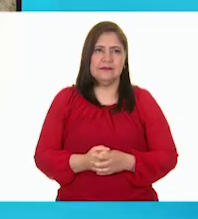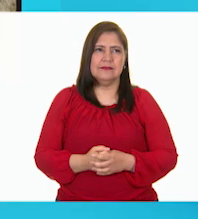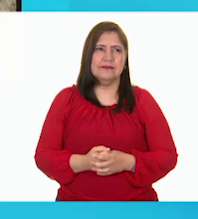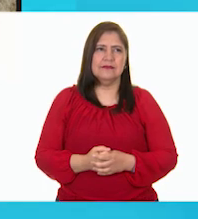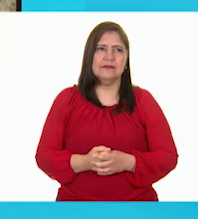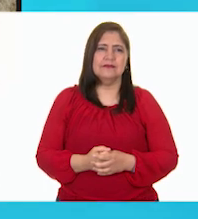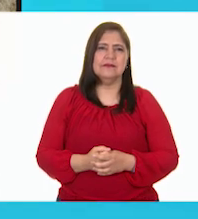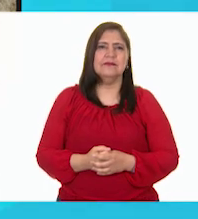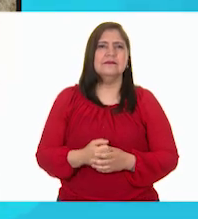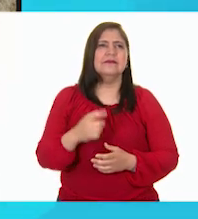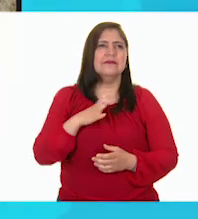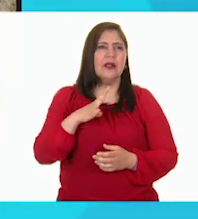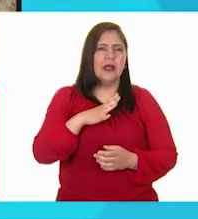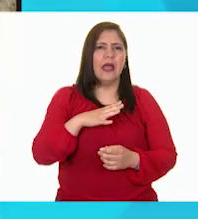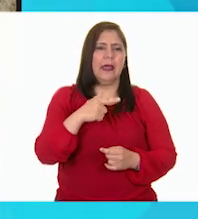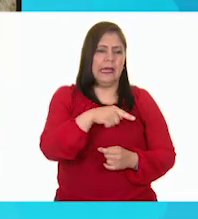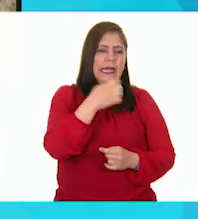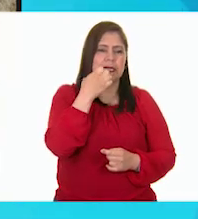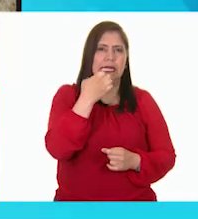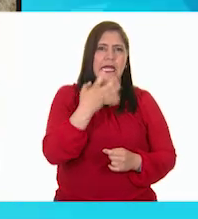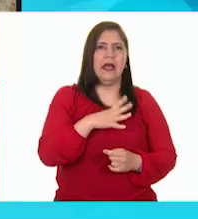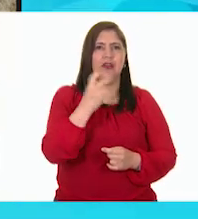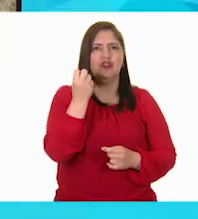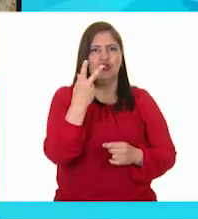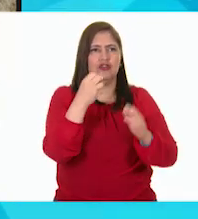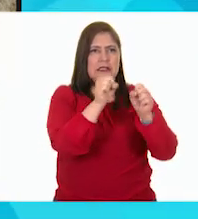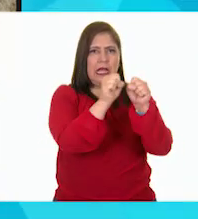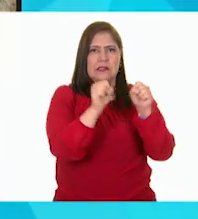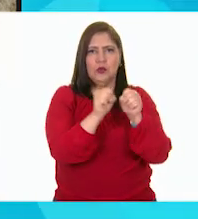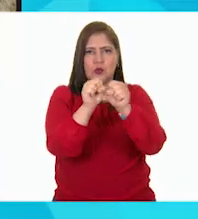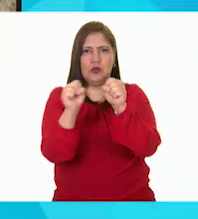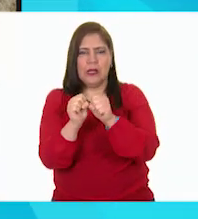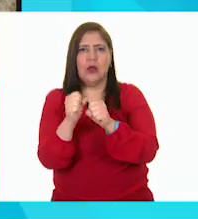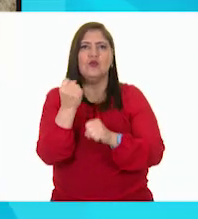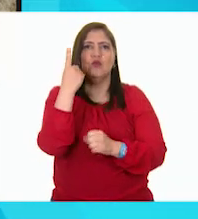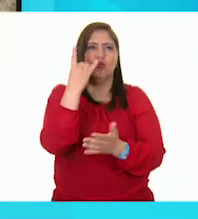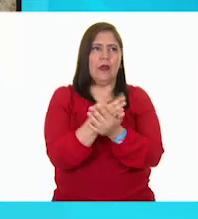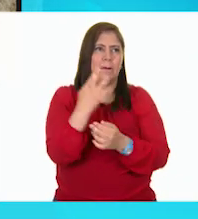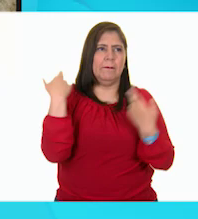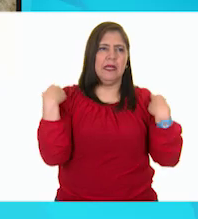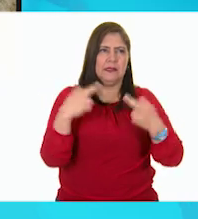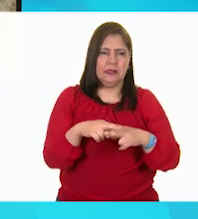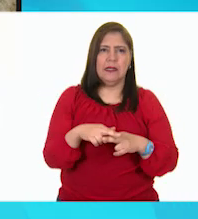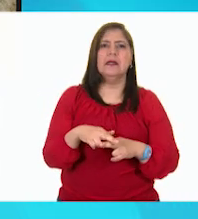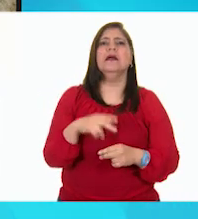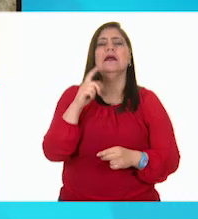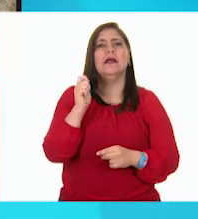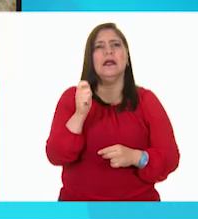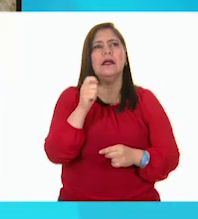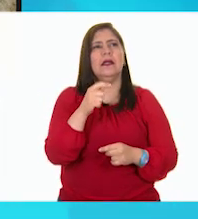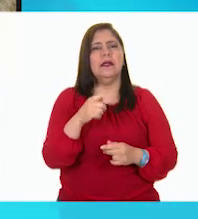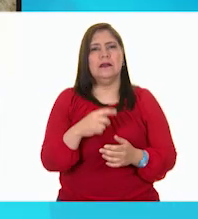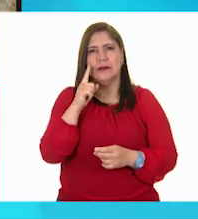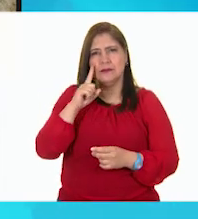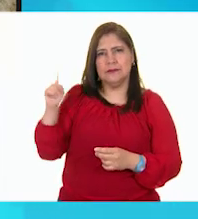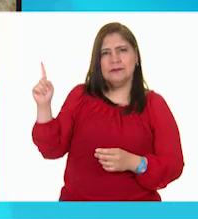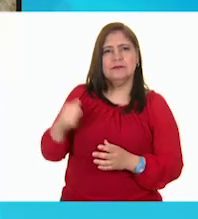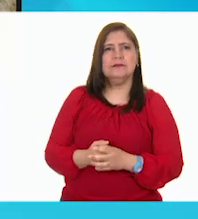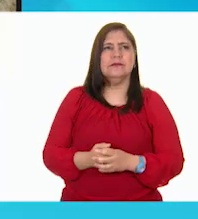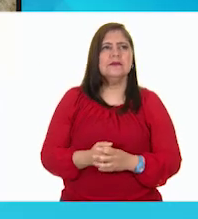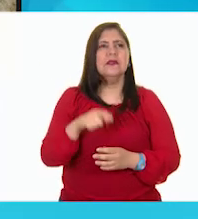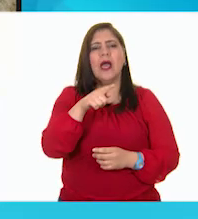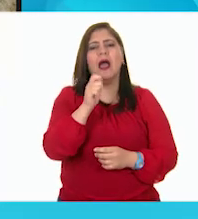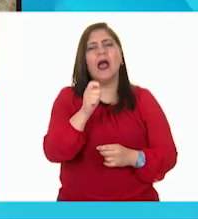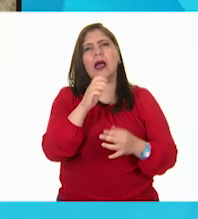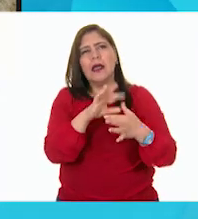Esta es mi escuela, tenemos 2 salones y 2 maestras. Aquí que comían allá en tu pueblo. Roxana y Elizabeth. Con el maíz en tu